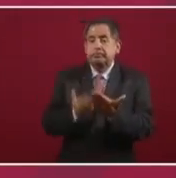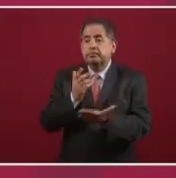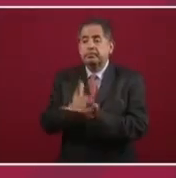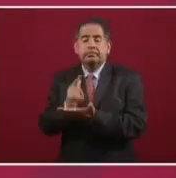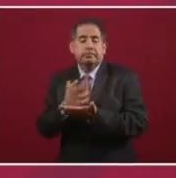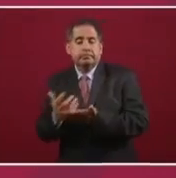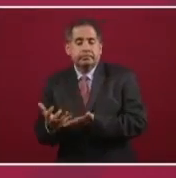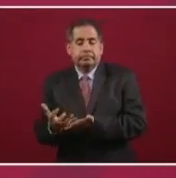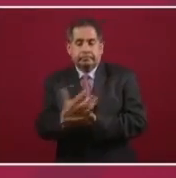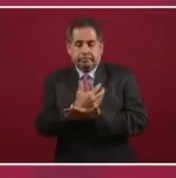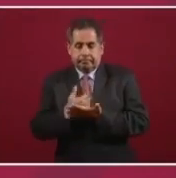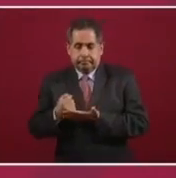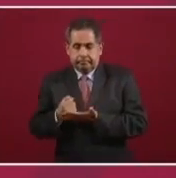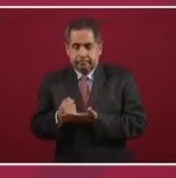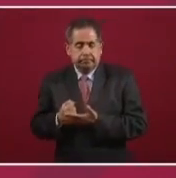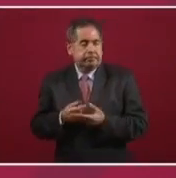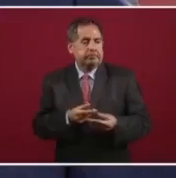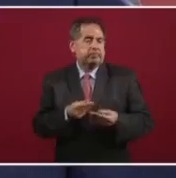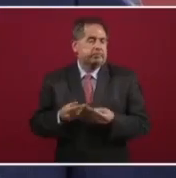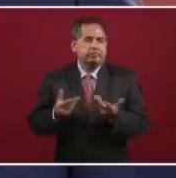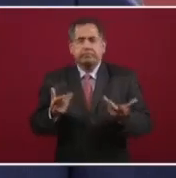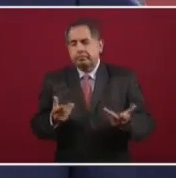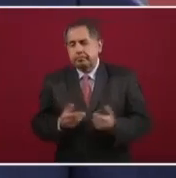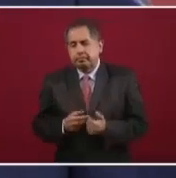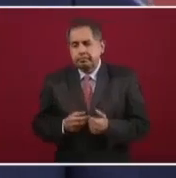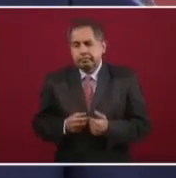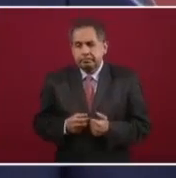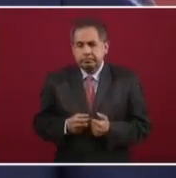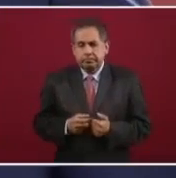ingresos, vamos a decir,